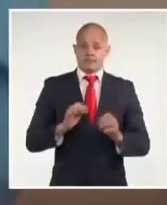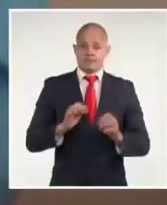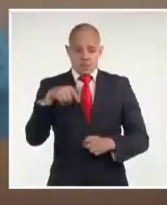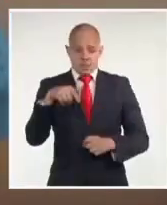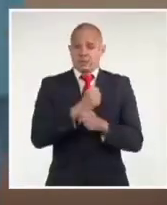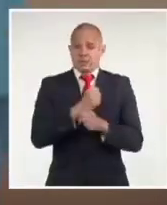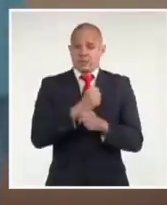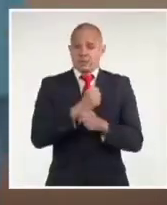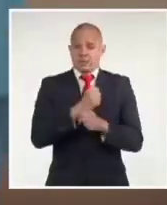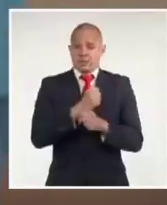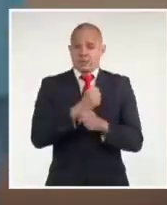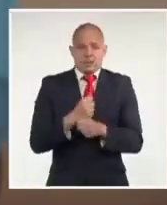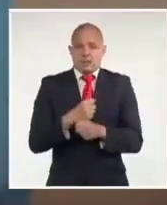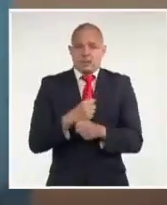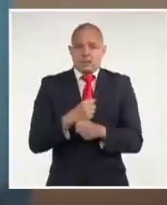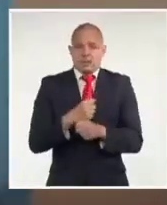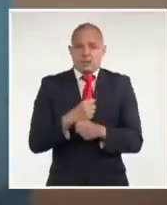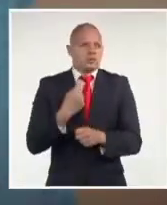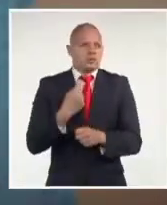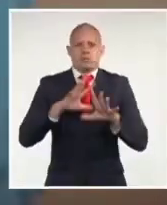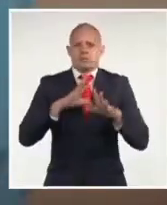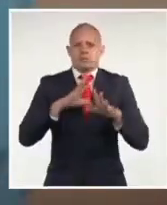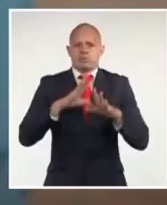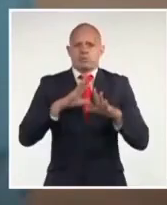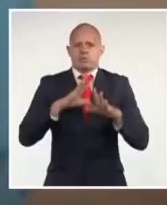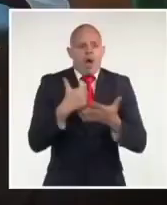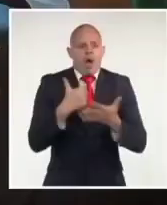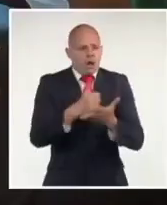trabajamos y nos esforzamos para salvar vidas.